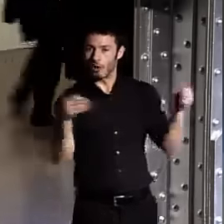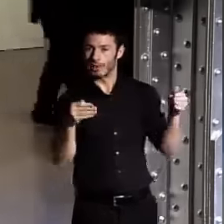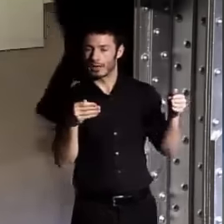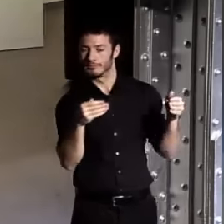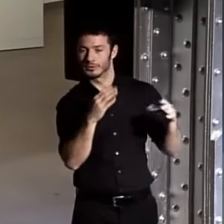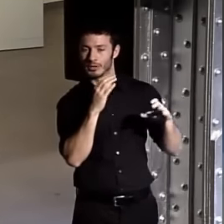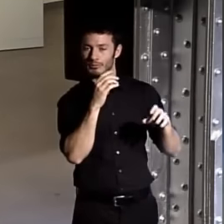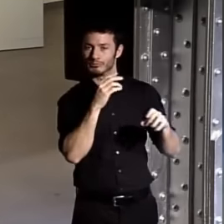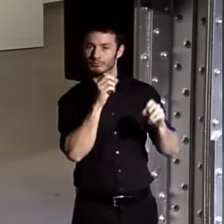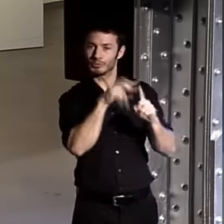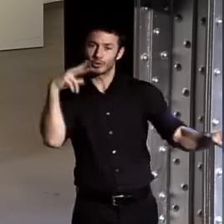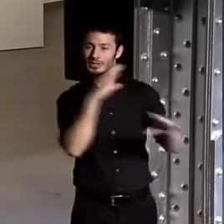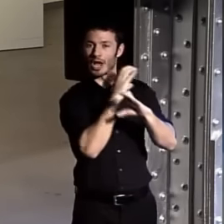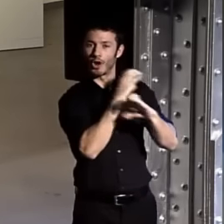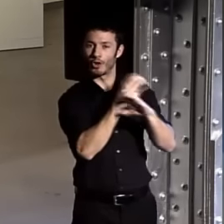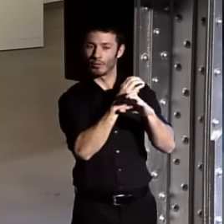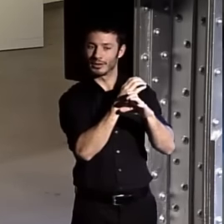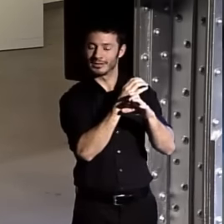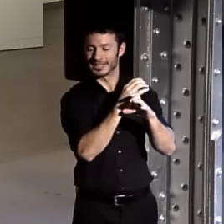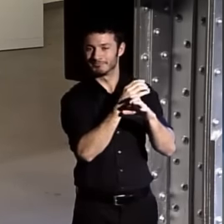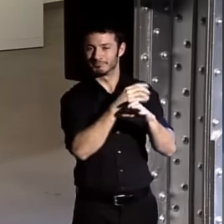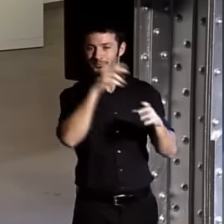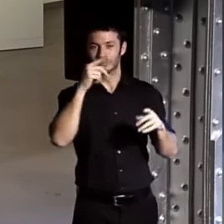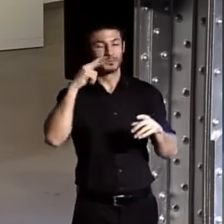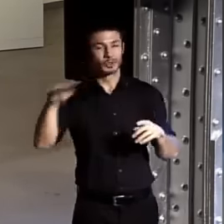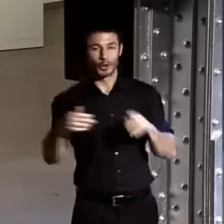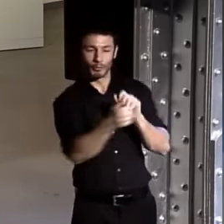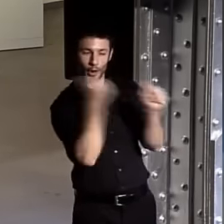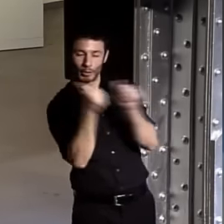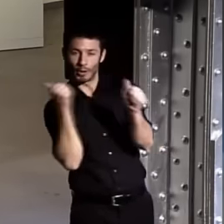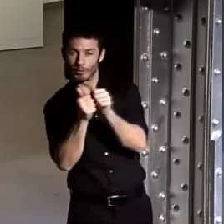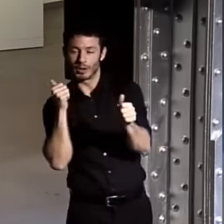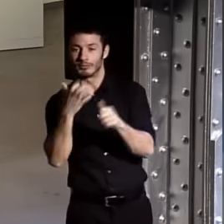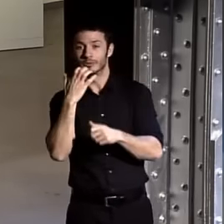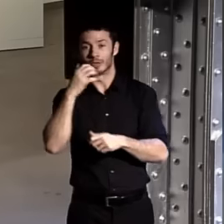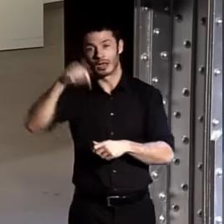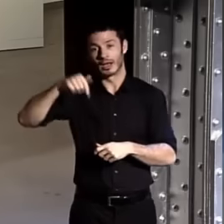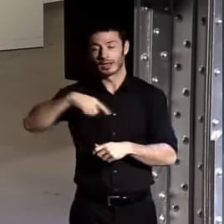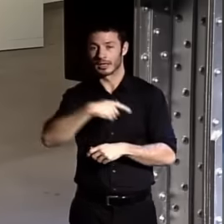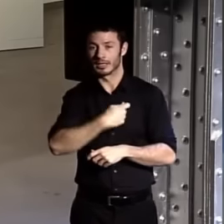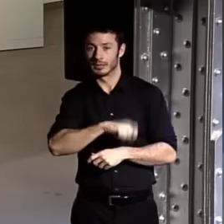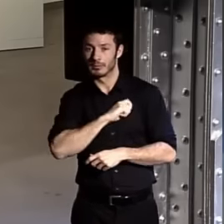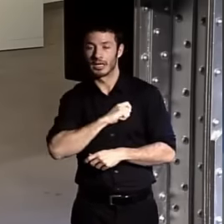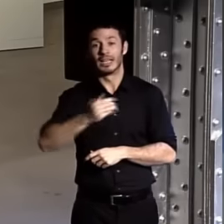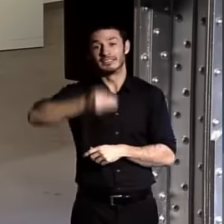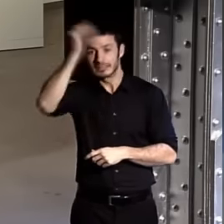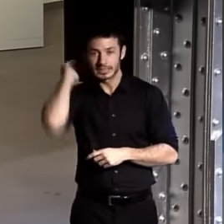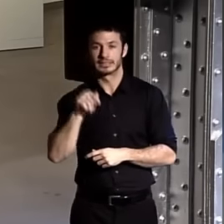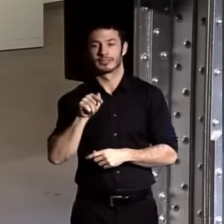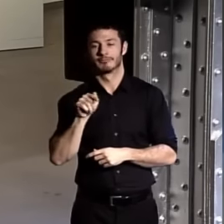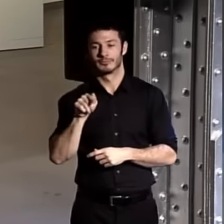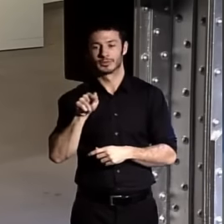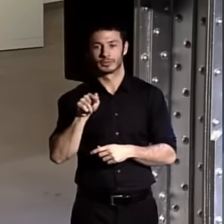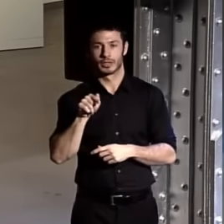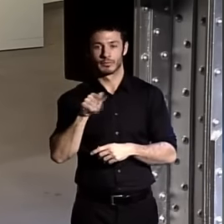partir de ahí muchos otros lo son el museo tisen borg nevis en España ha sido pionero en en eso en España con